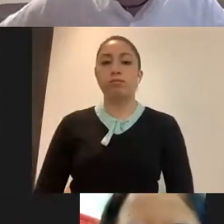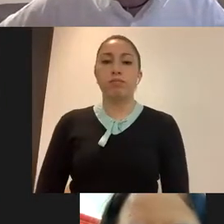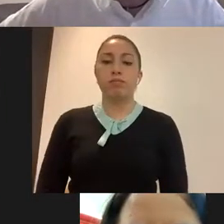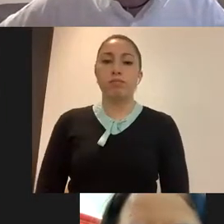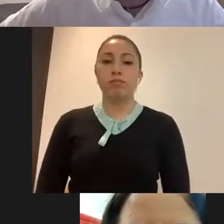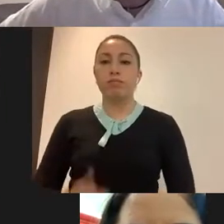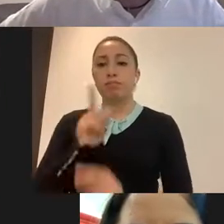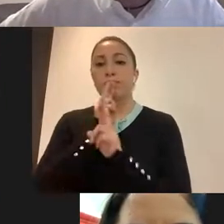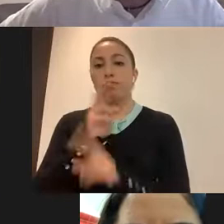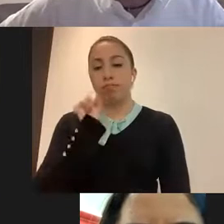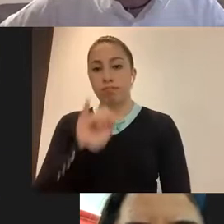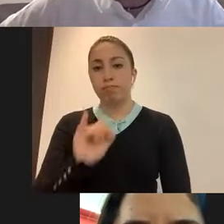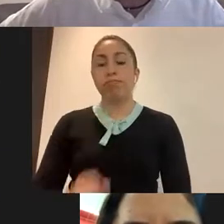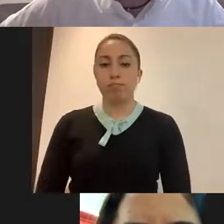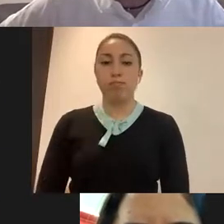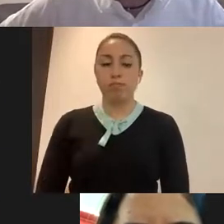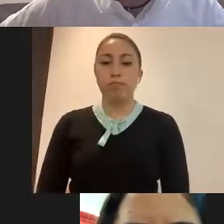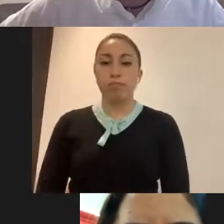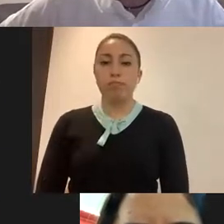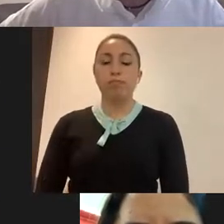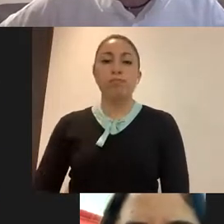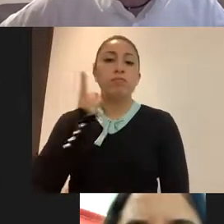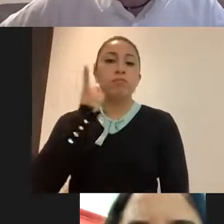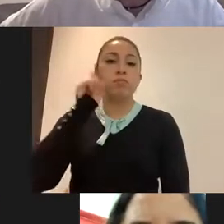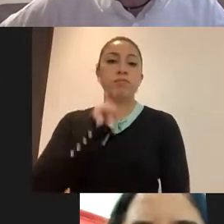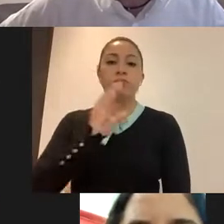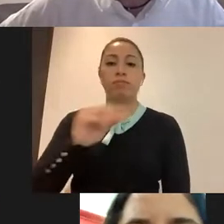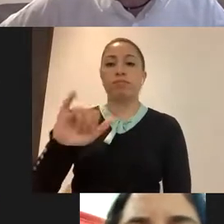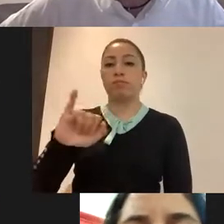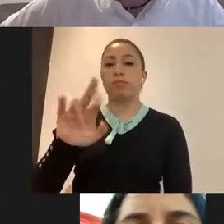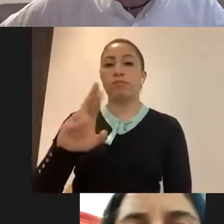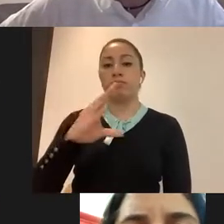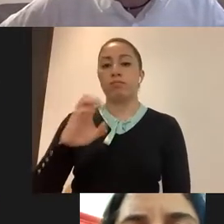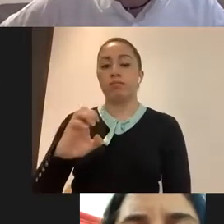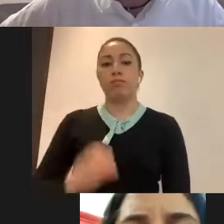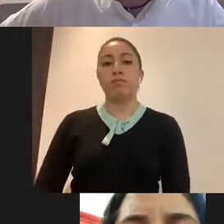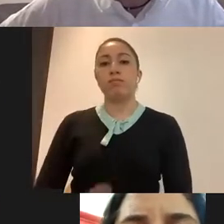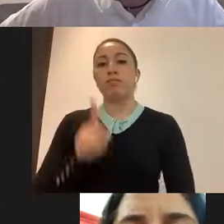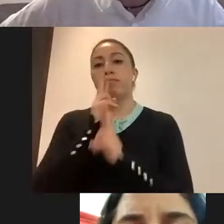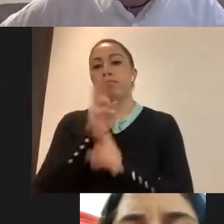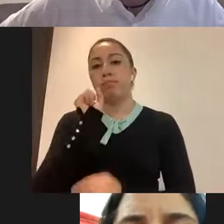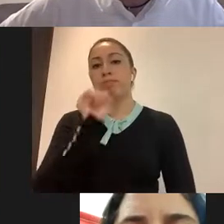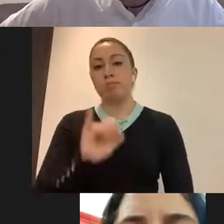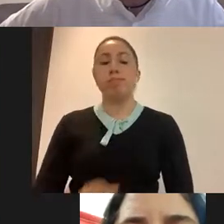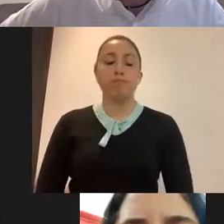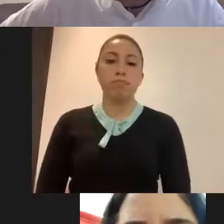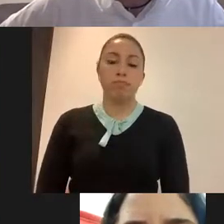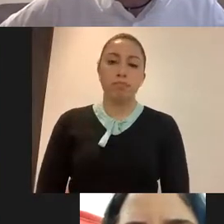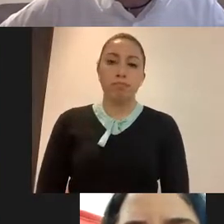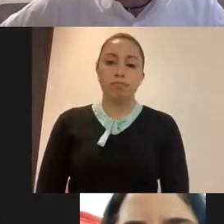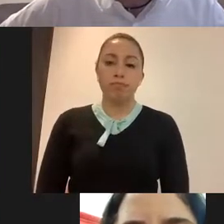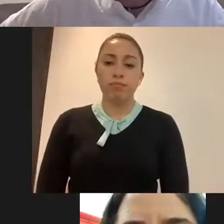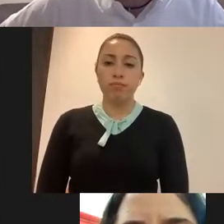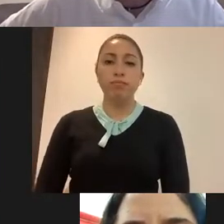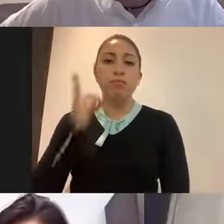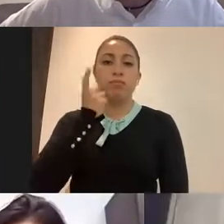Tonatiuh González, a favor. Diputada Circe Camacho Bastida. Circe Camacho, a favor. Diputado